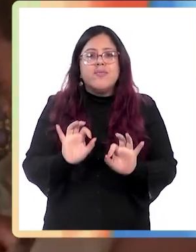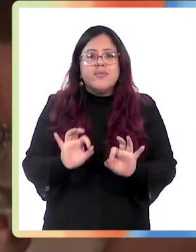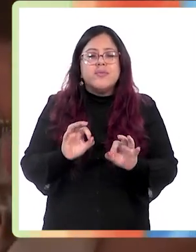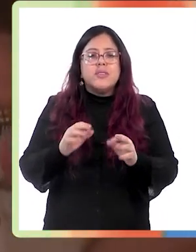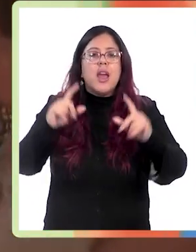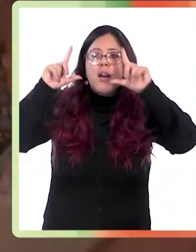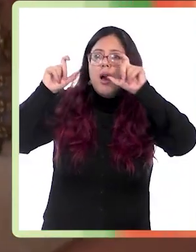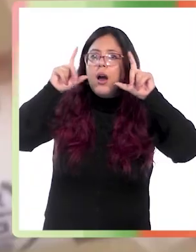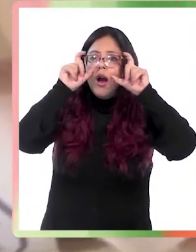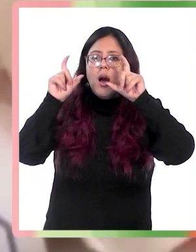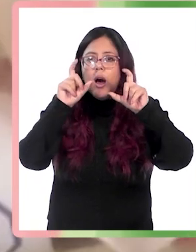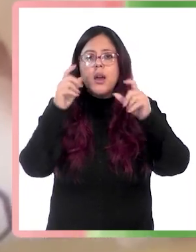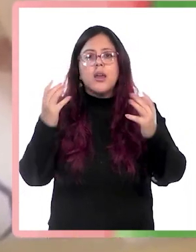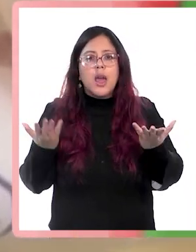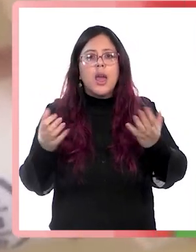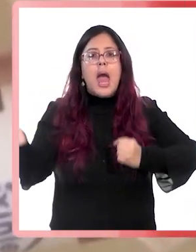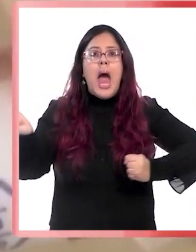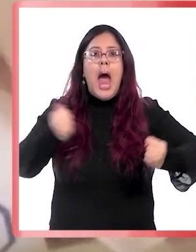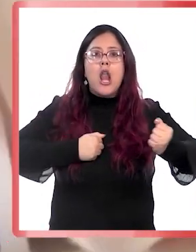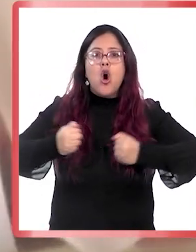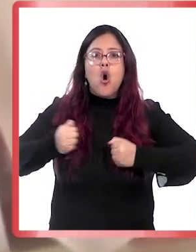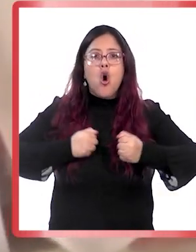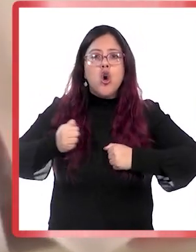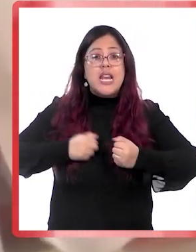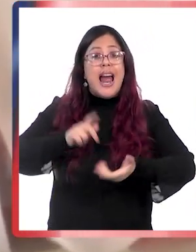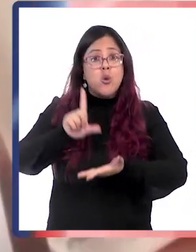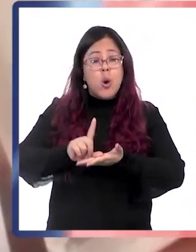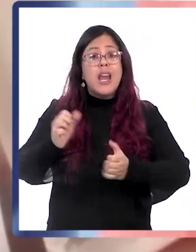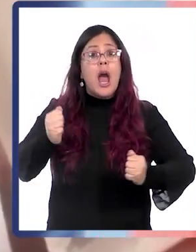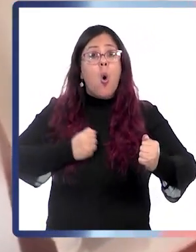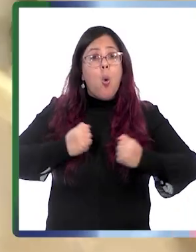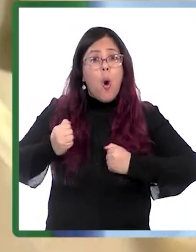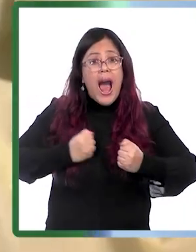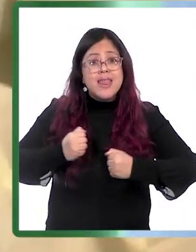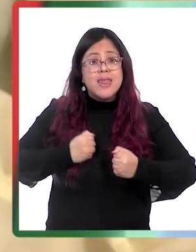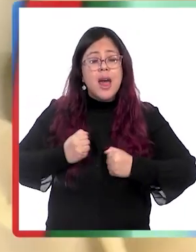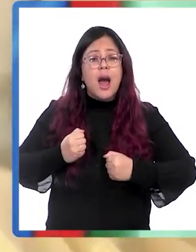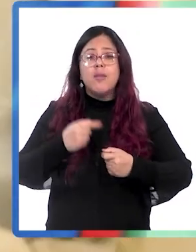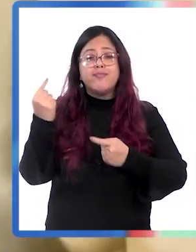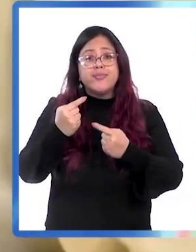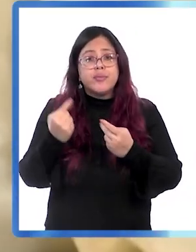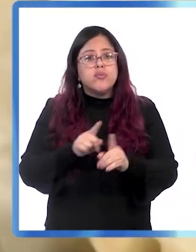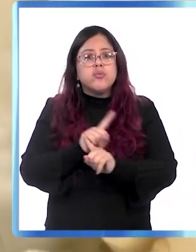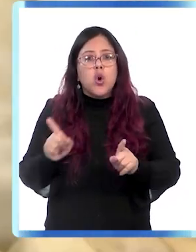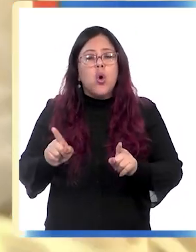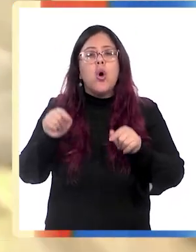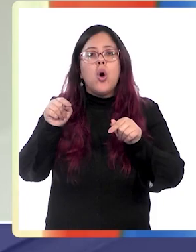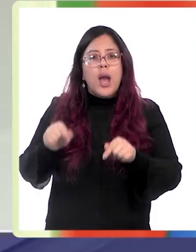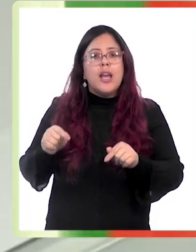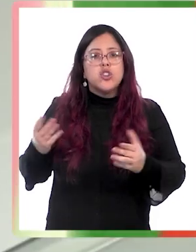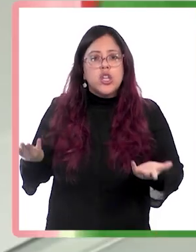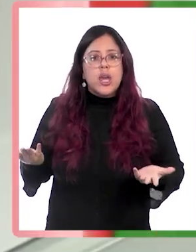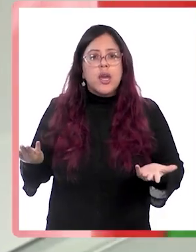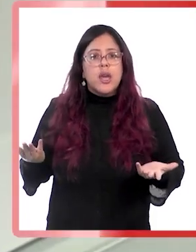sacar fotos a los gorilas de Uganda y que va a ir al safari del Masai Mara. O sea, en general, este es